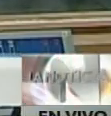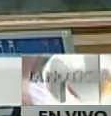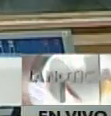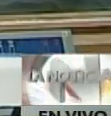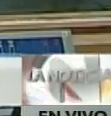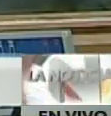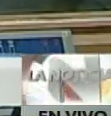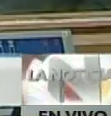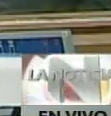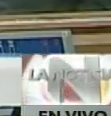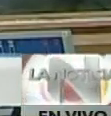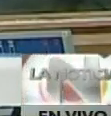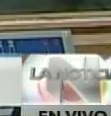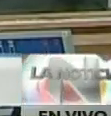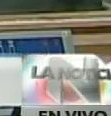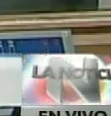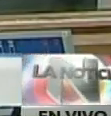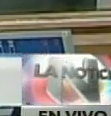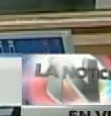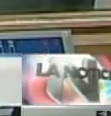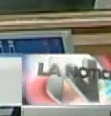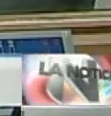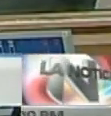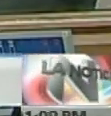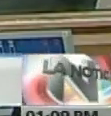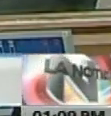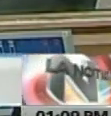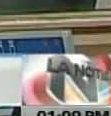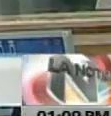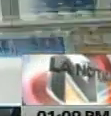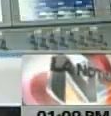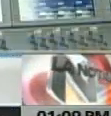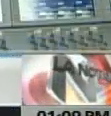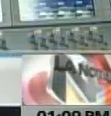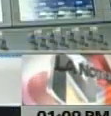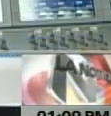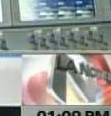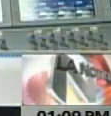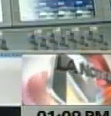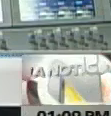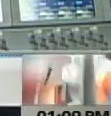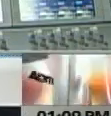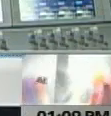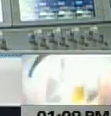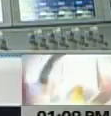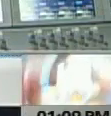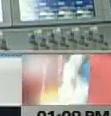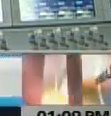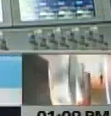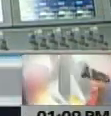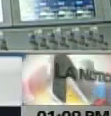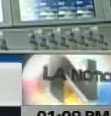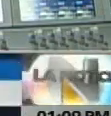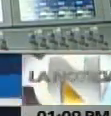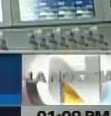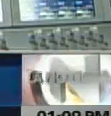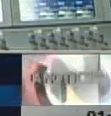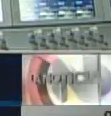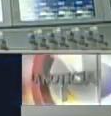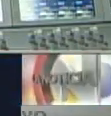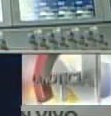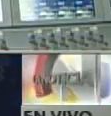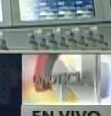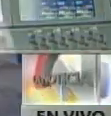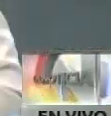La hora de la salsa por Radio Miraflores. Si tenían ustedes allí el programa radial del presidente